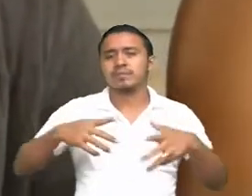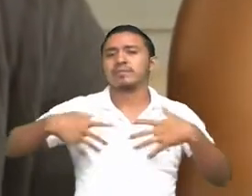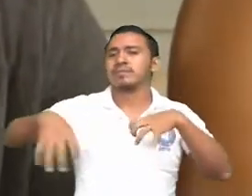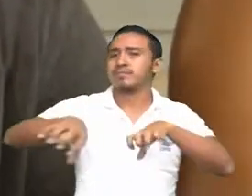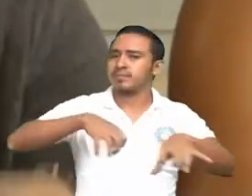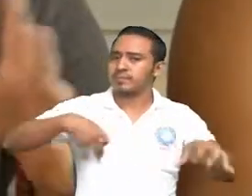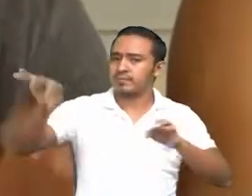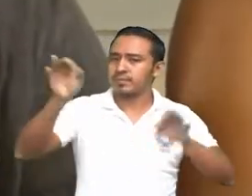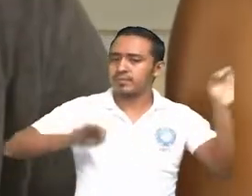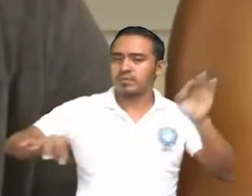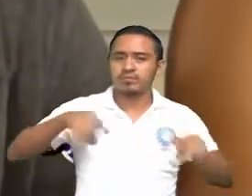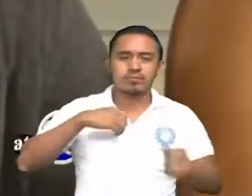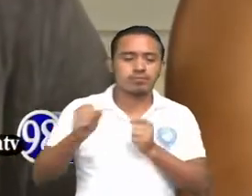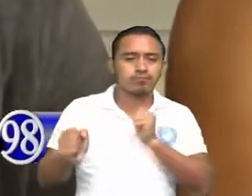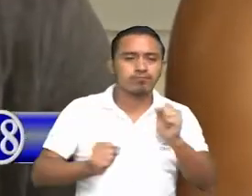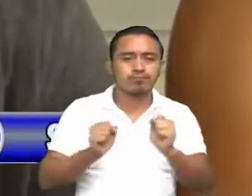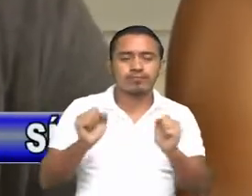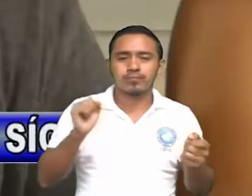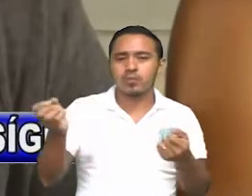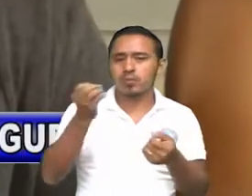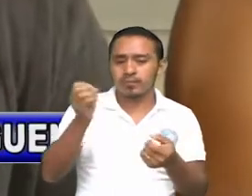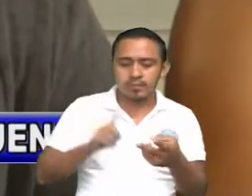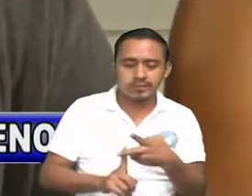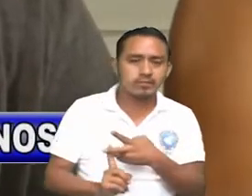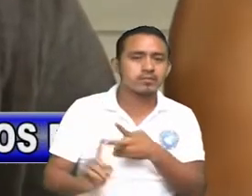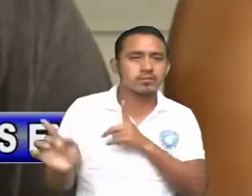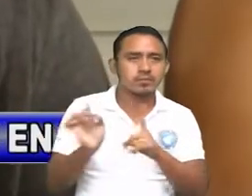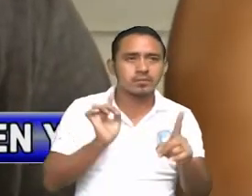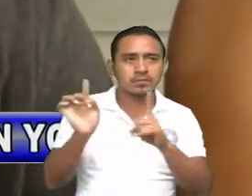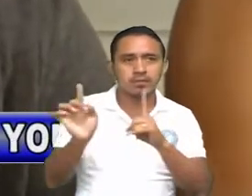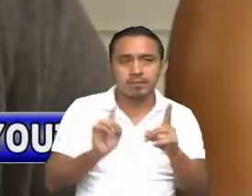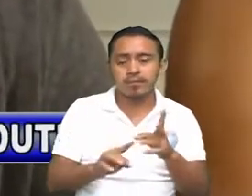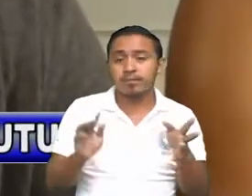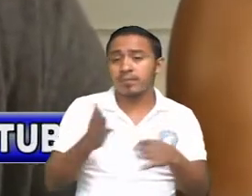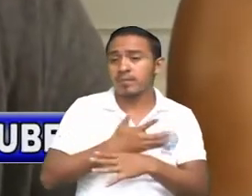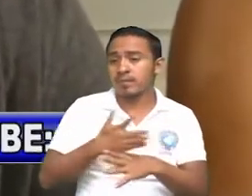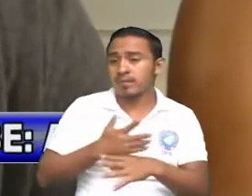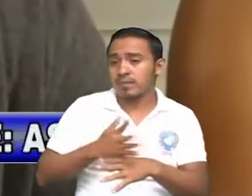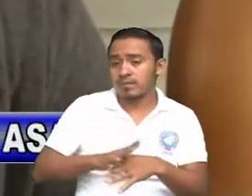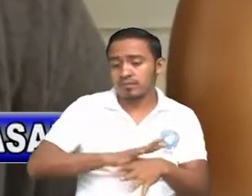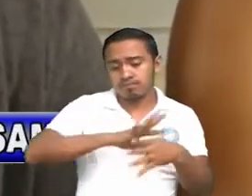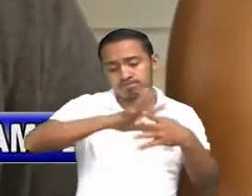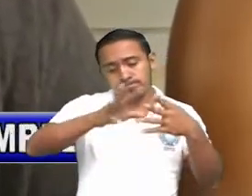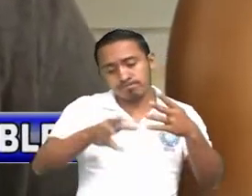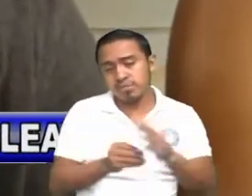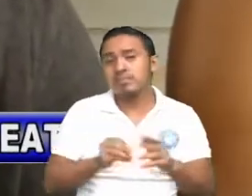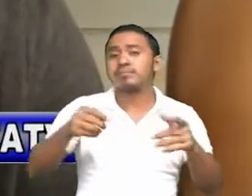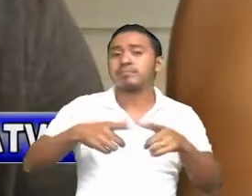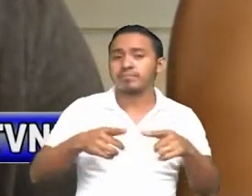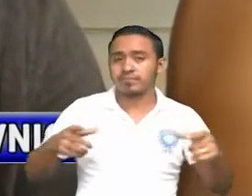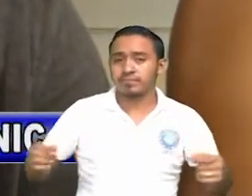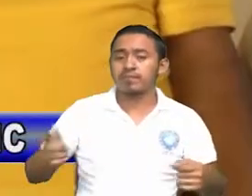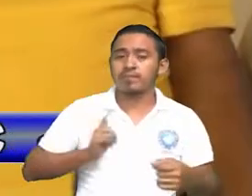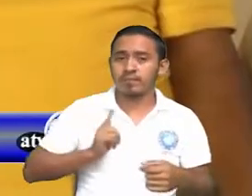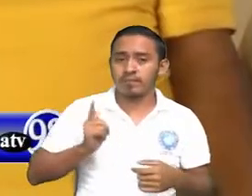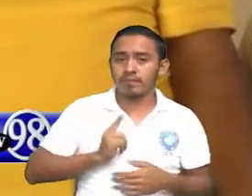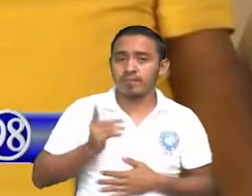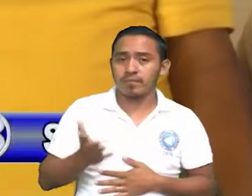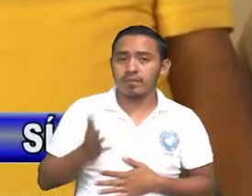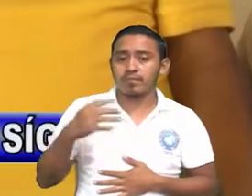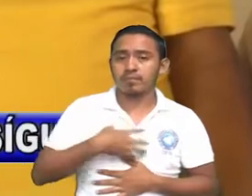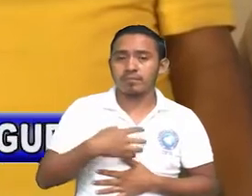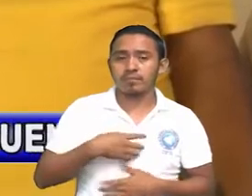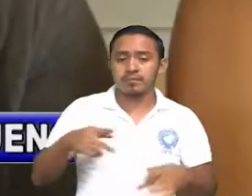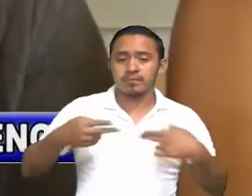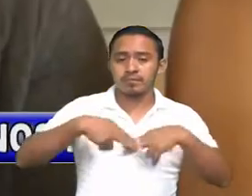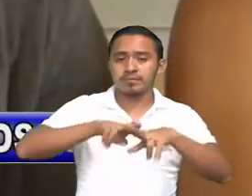carnavales, concursos, gastronomía, toda la diversidad que hoy Managua ofrece. En nuestro